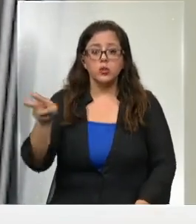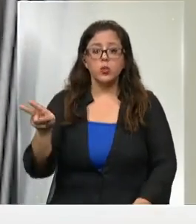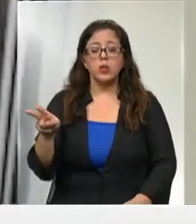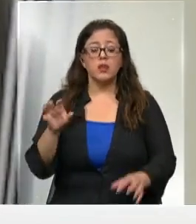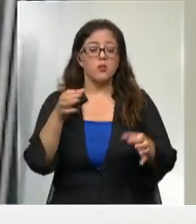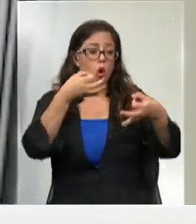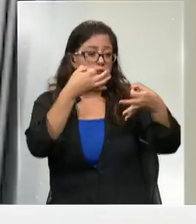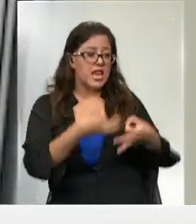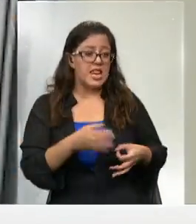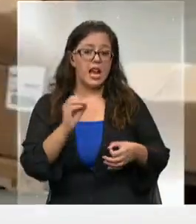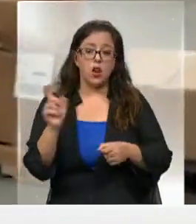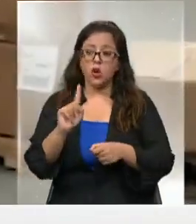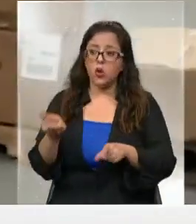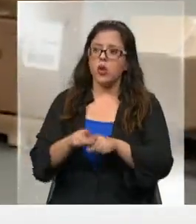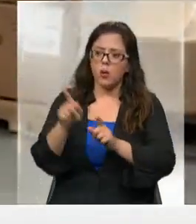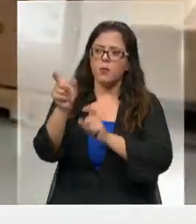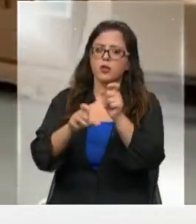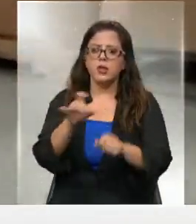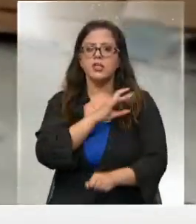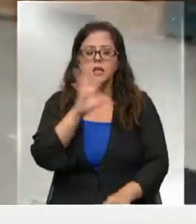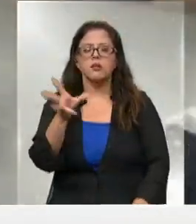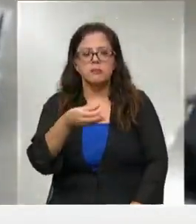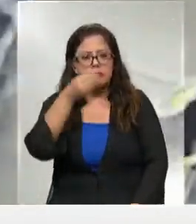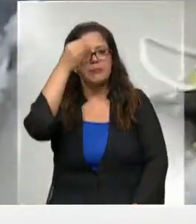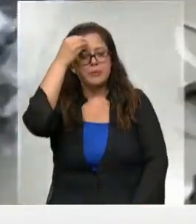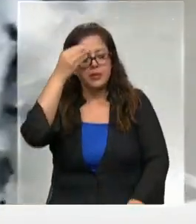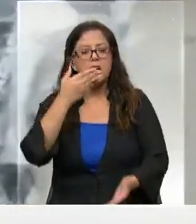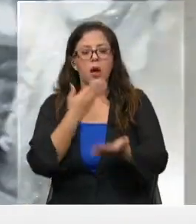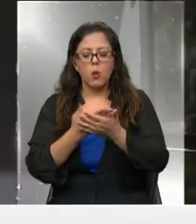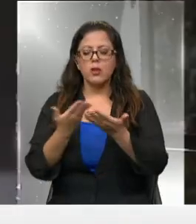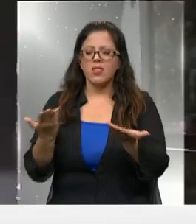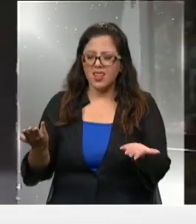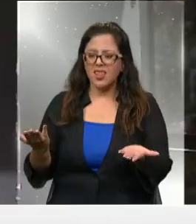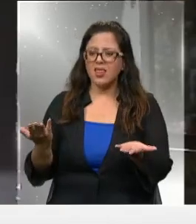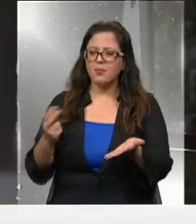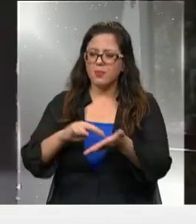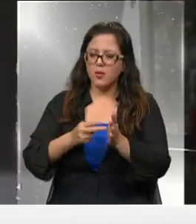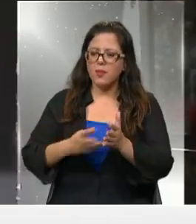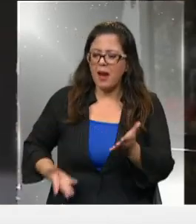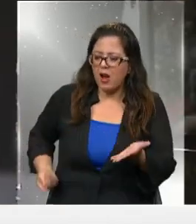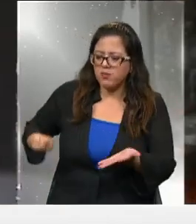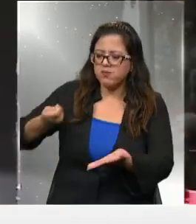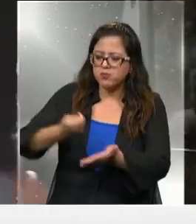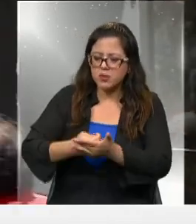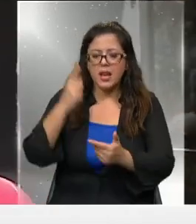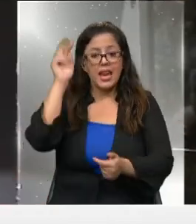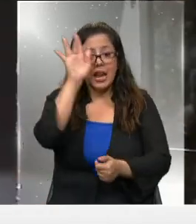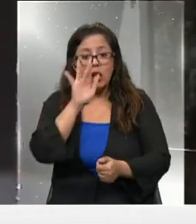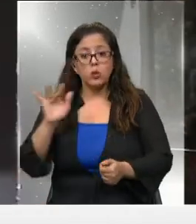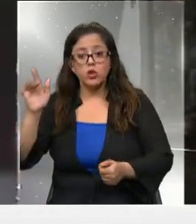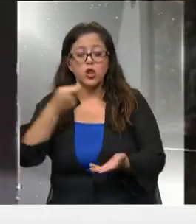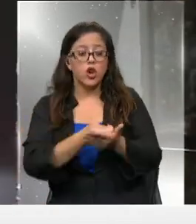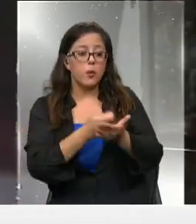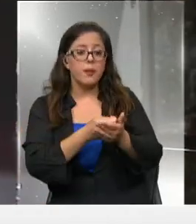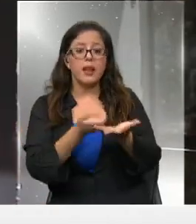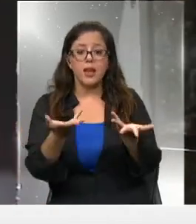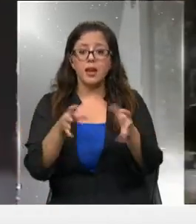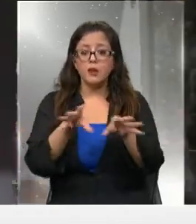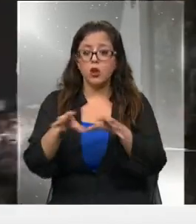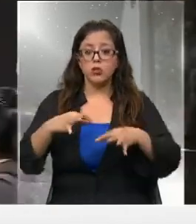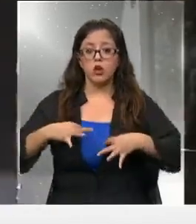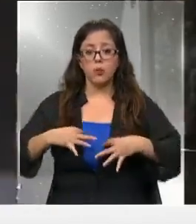encuentra instalada en los chilenos, más aún cuando se juega con su bolsillo y la ilusión de obtener un producto original.